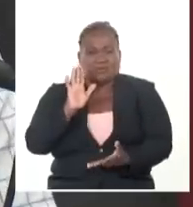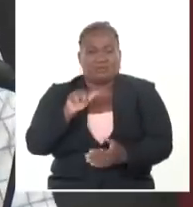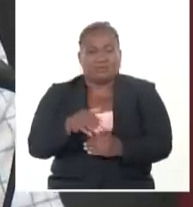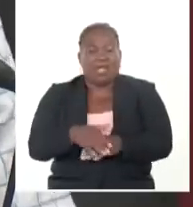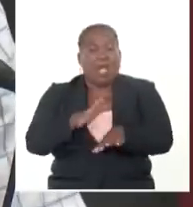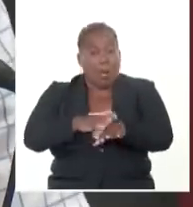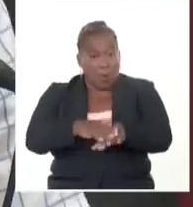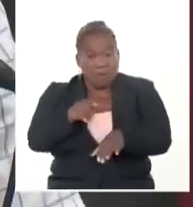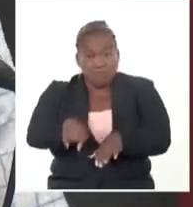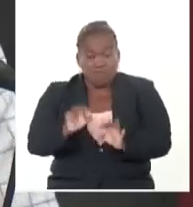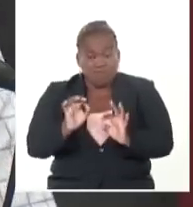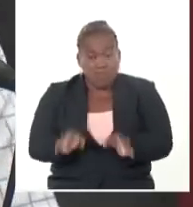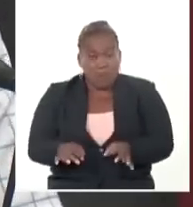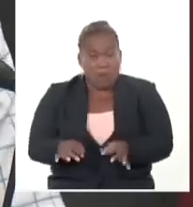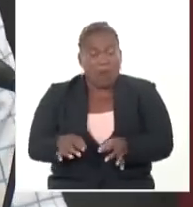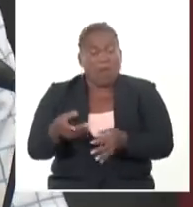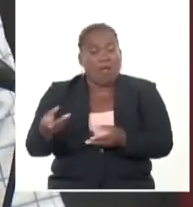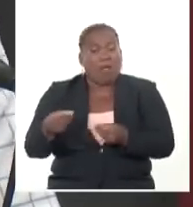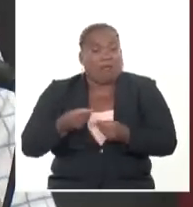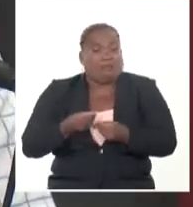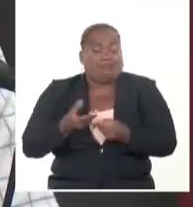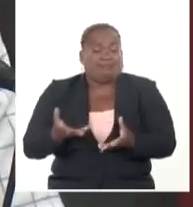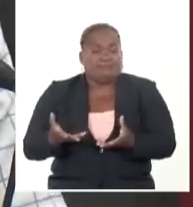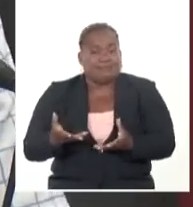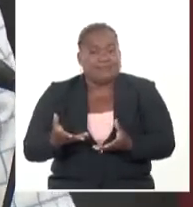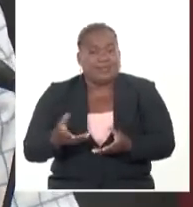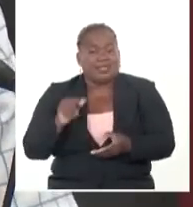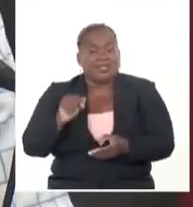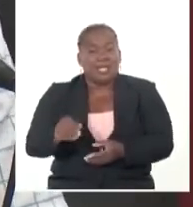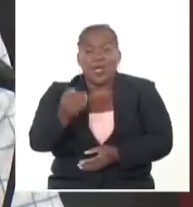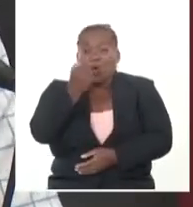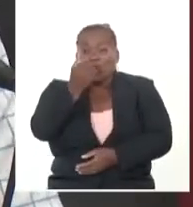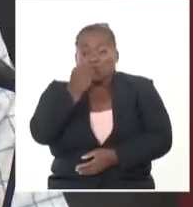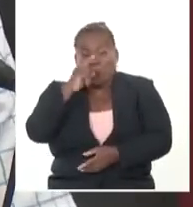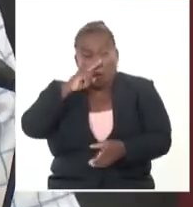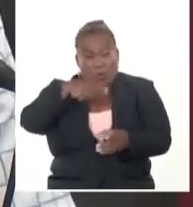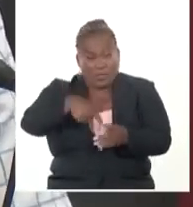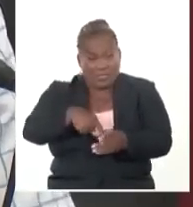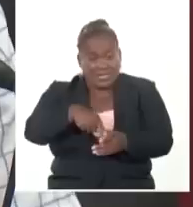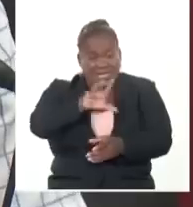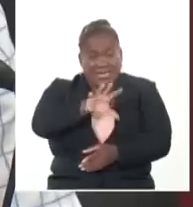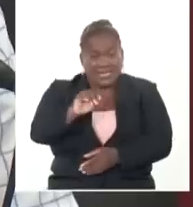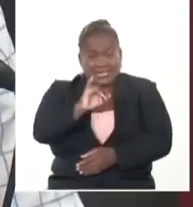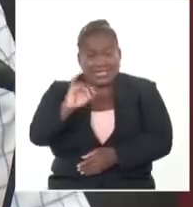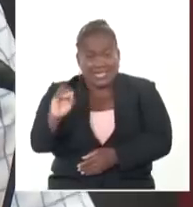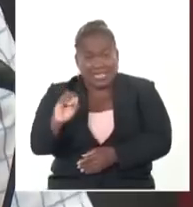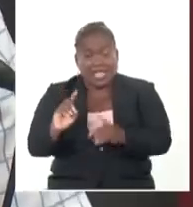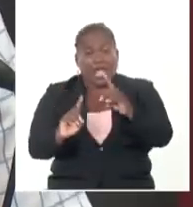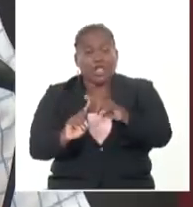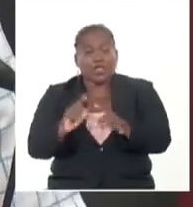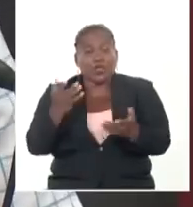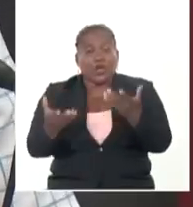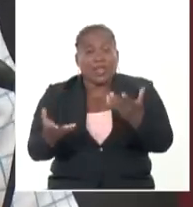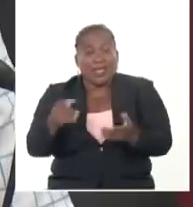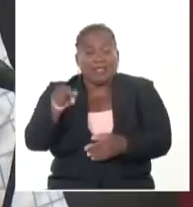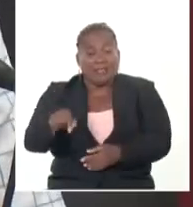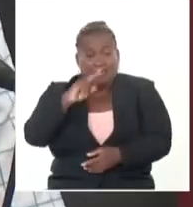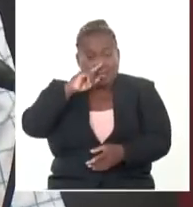o ha propiciado, o ha ocasionado que de un consumo entre 500 y 600 toneladas diarias de